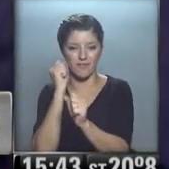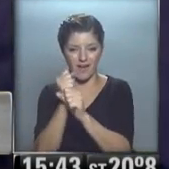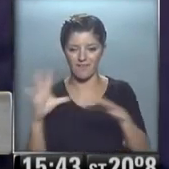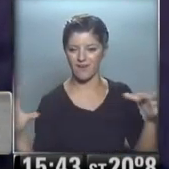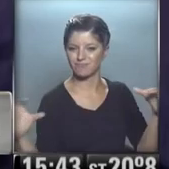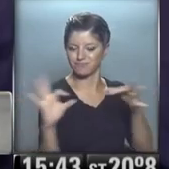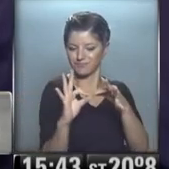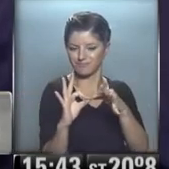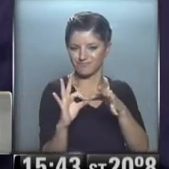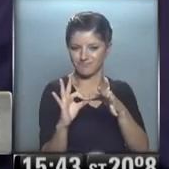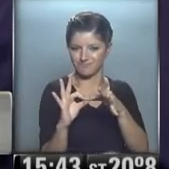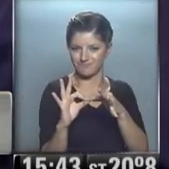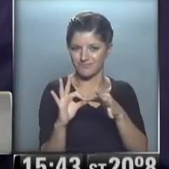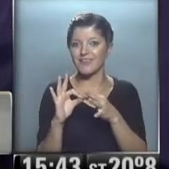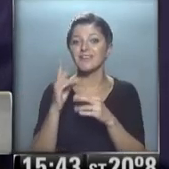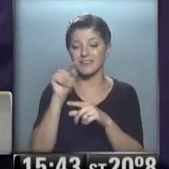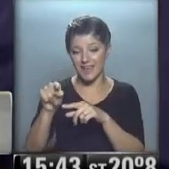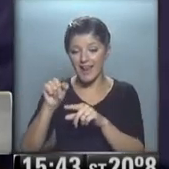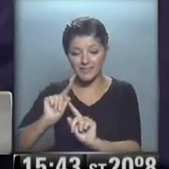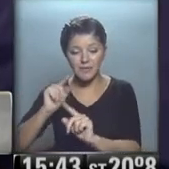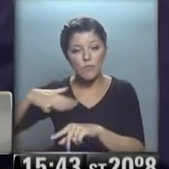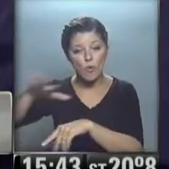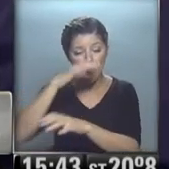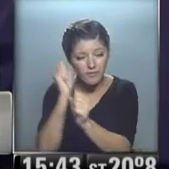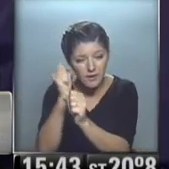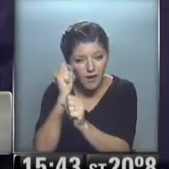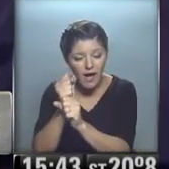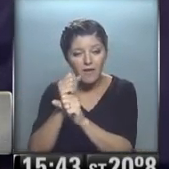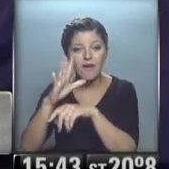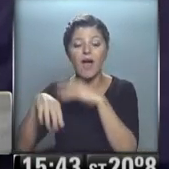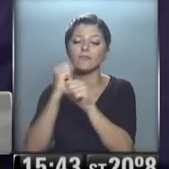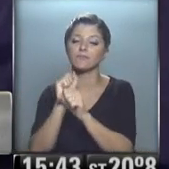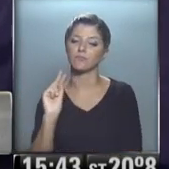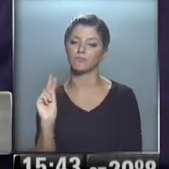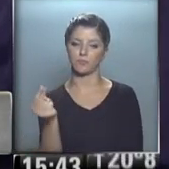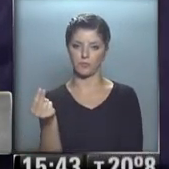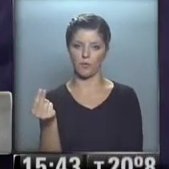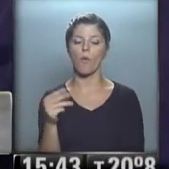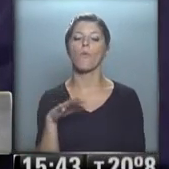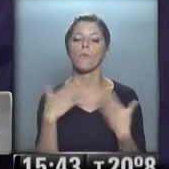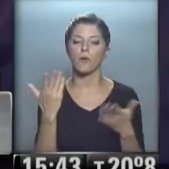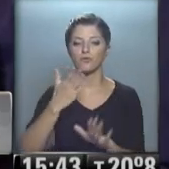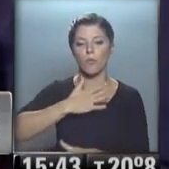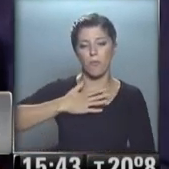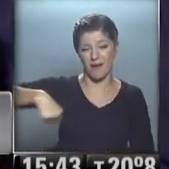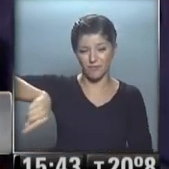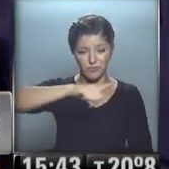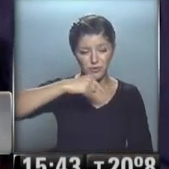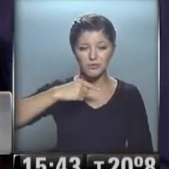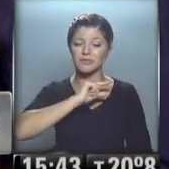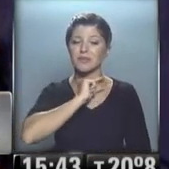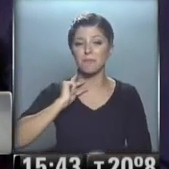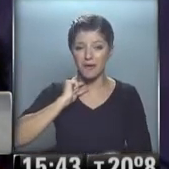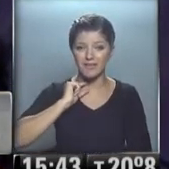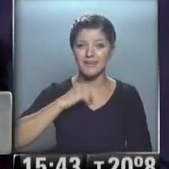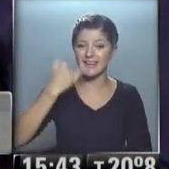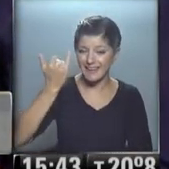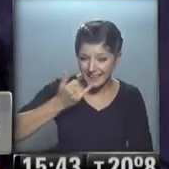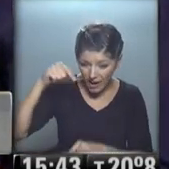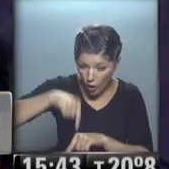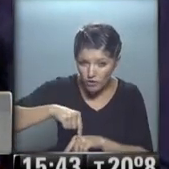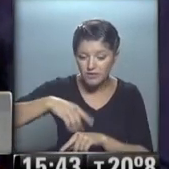y donde él dejó hasta su vida por estos vecinos. Por eso, para nosotros el padre Mujica es y